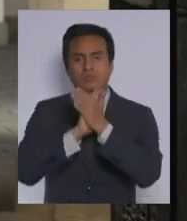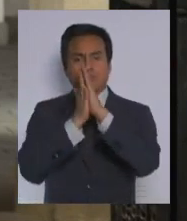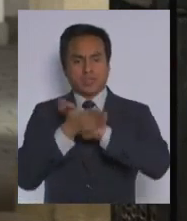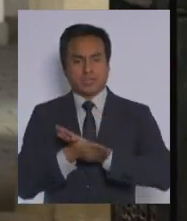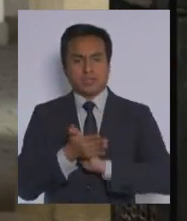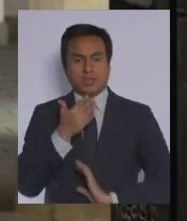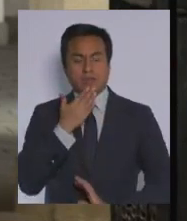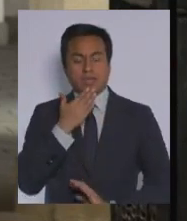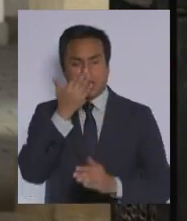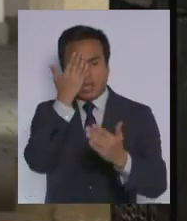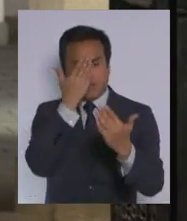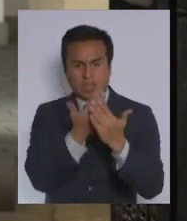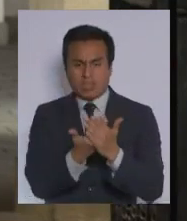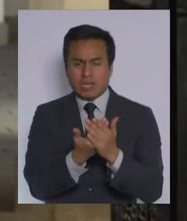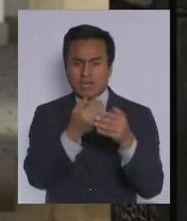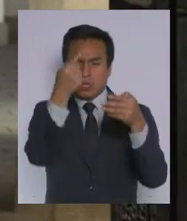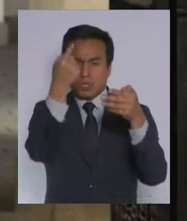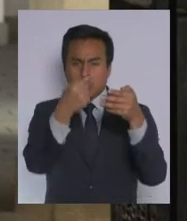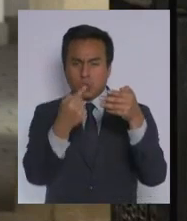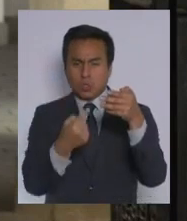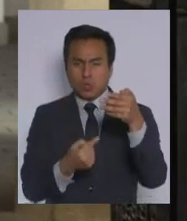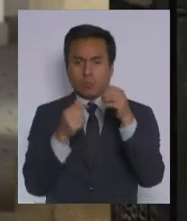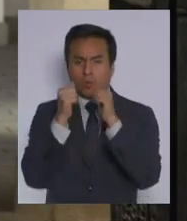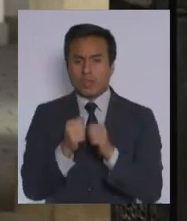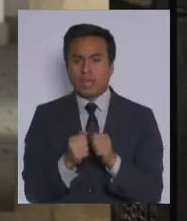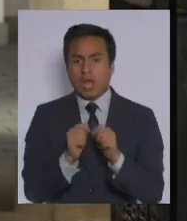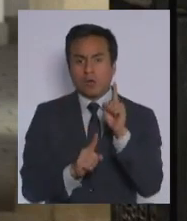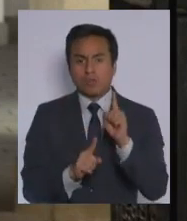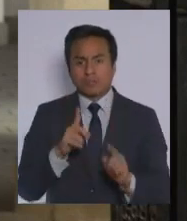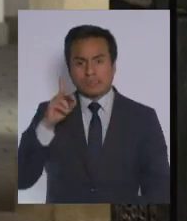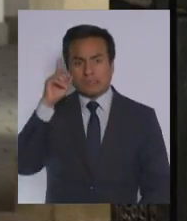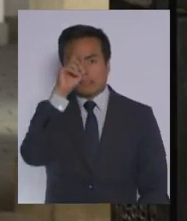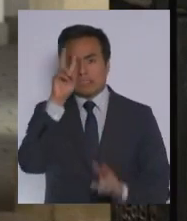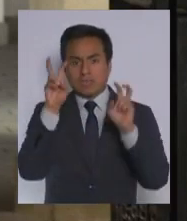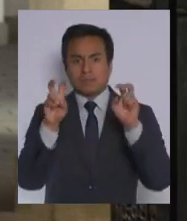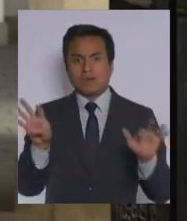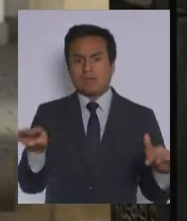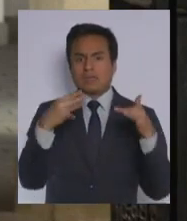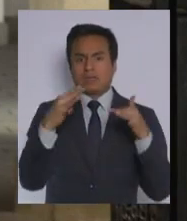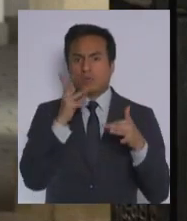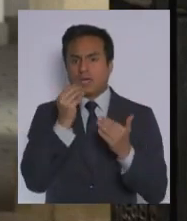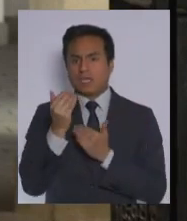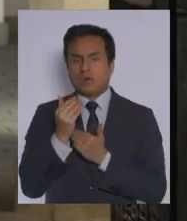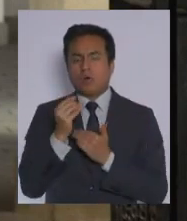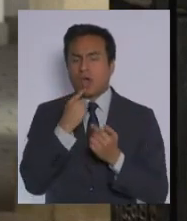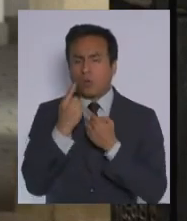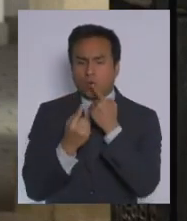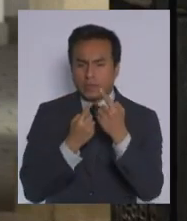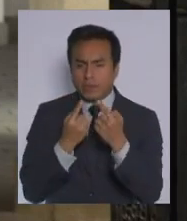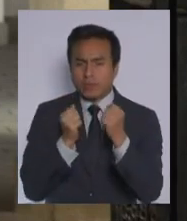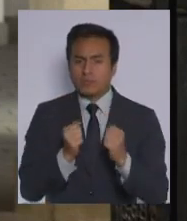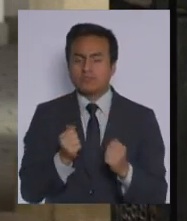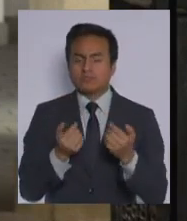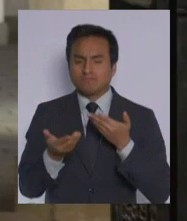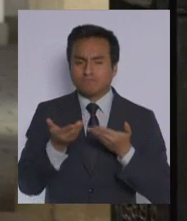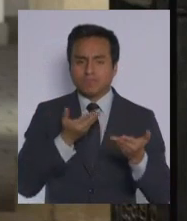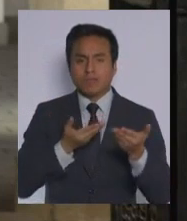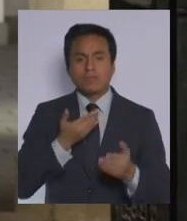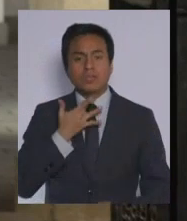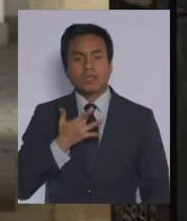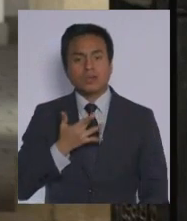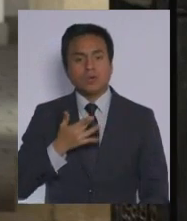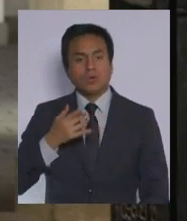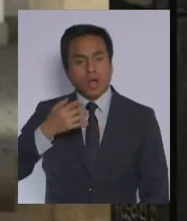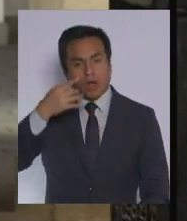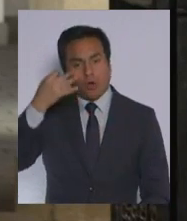a enfrentar todo lo que incluso pueda tener altos costos en materia de popularidad o de encuestas porque cuando uno hace lo correcto